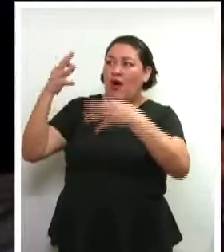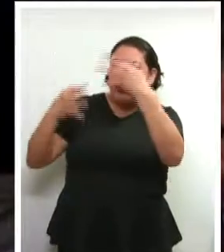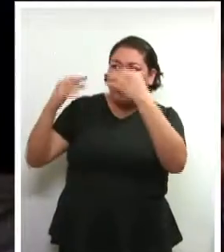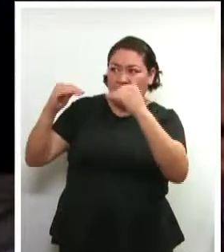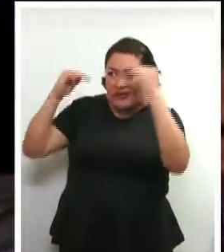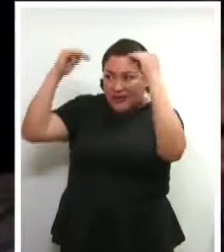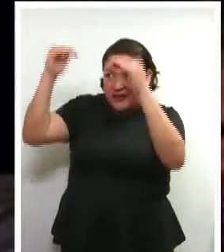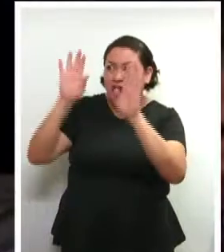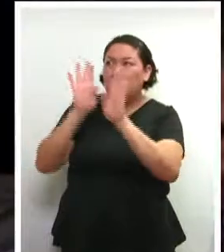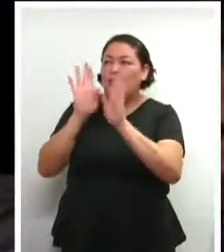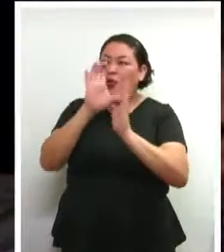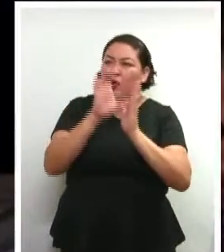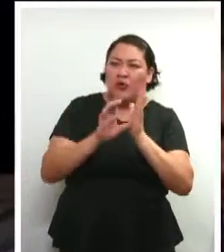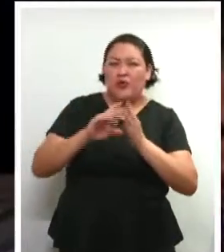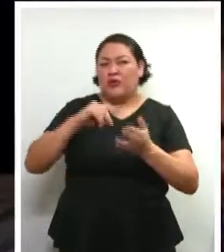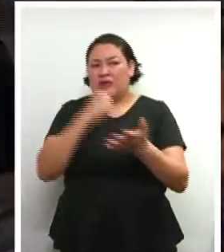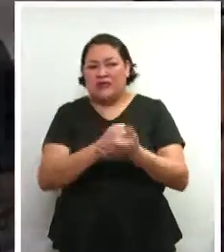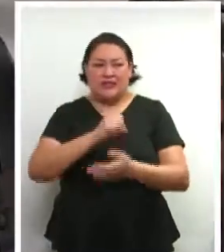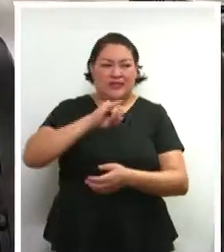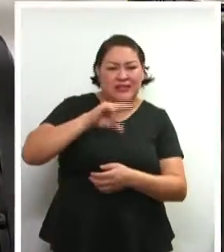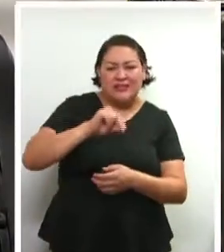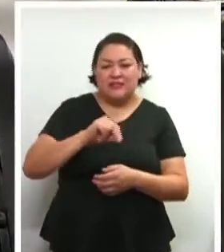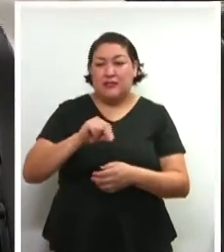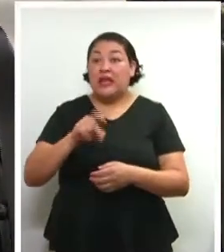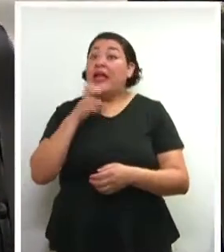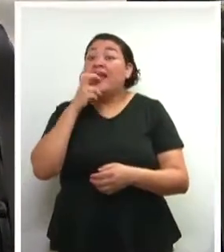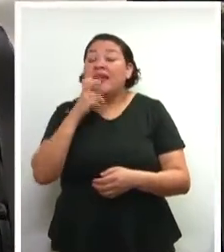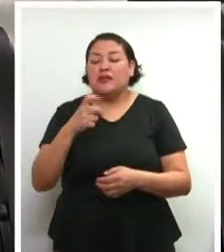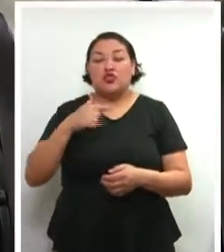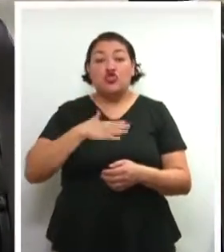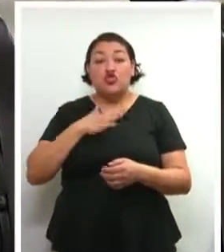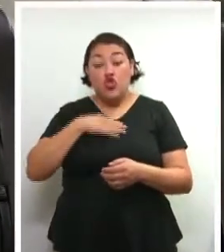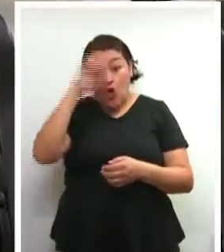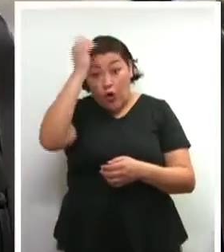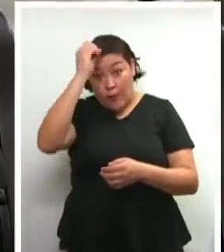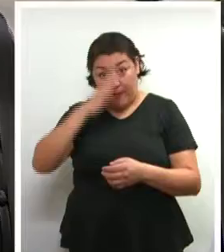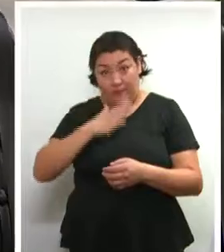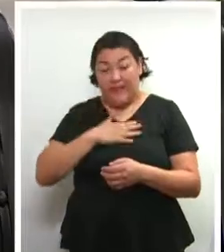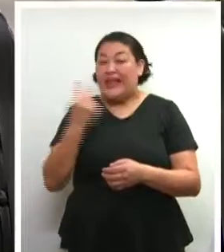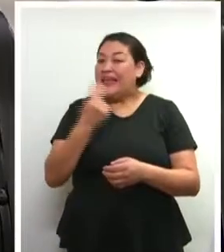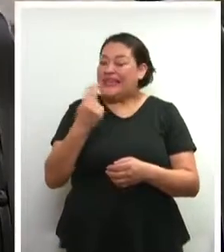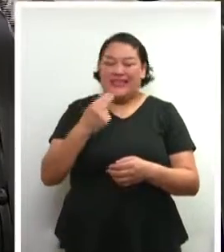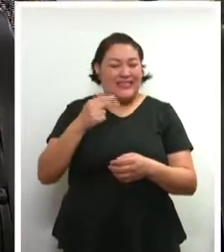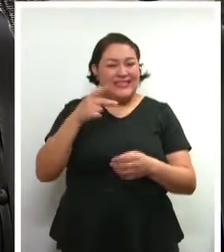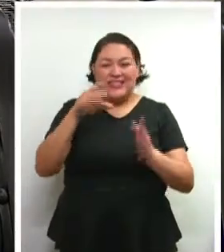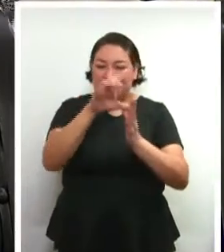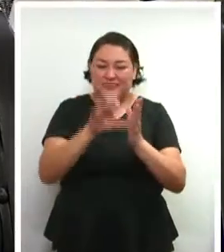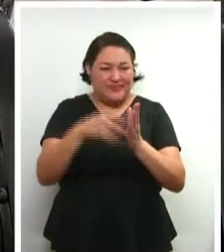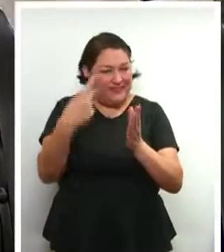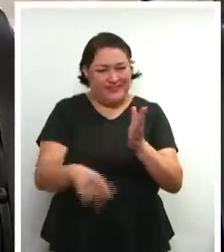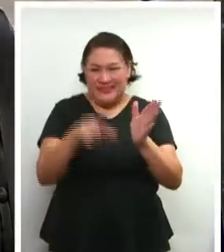etcétera. El punto aquí es que, en mi opinión, desde luego, la parte del control de constitucionalidad